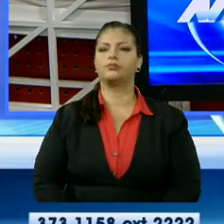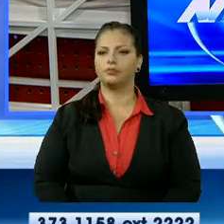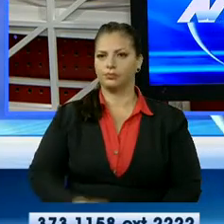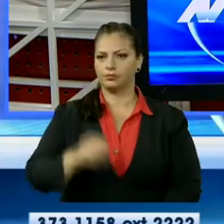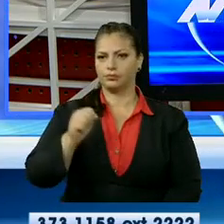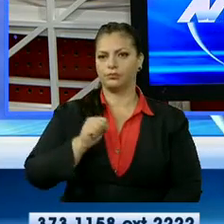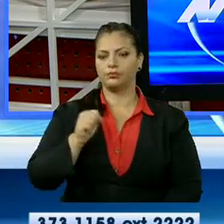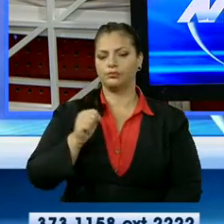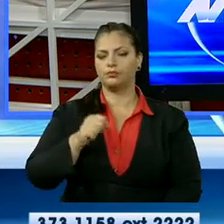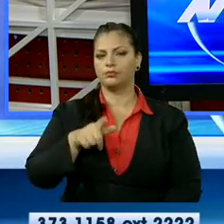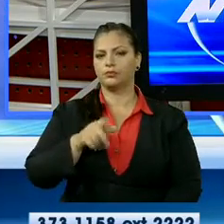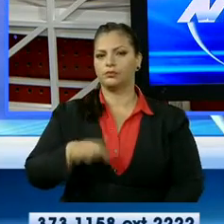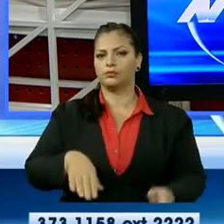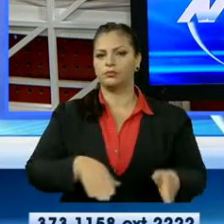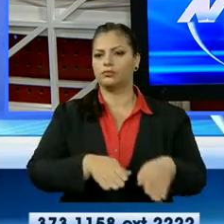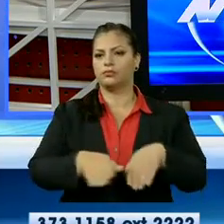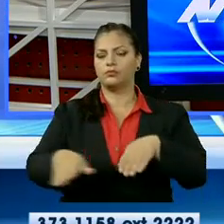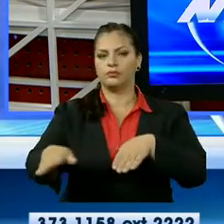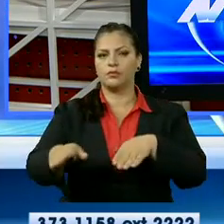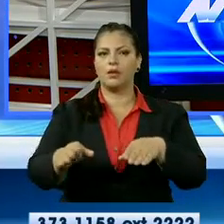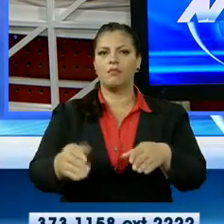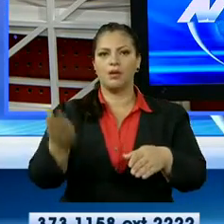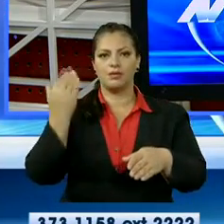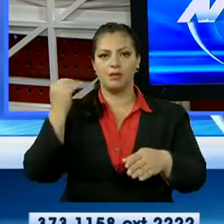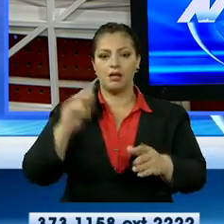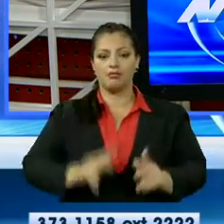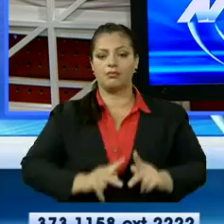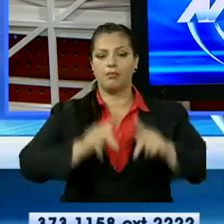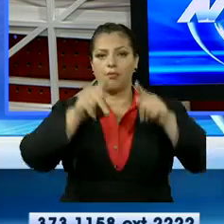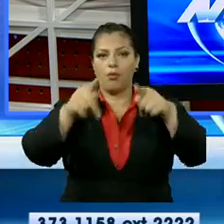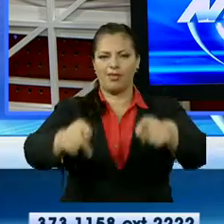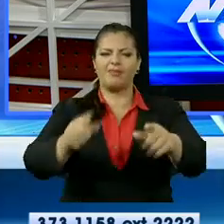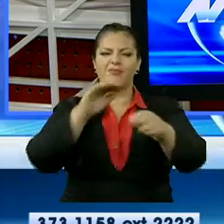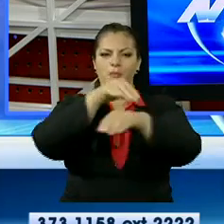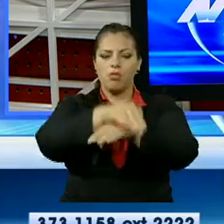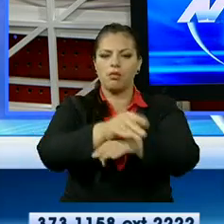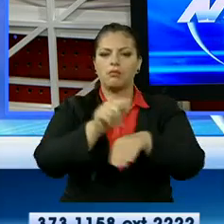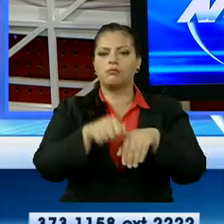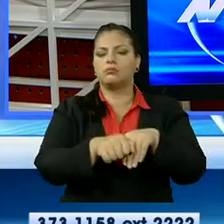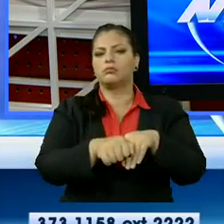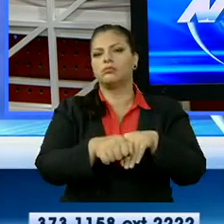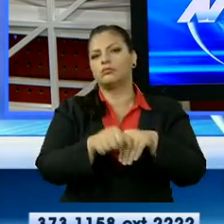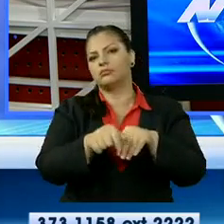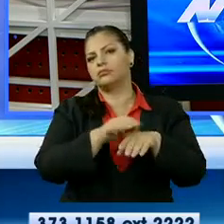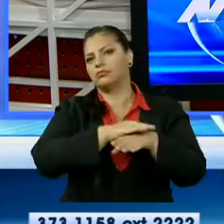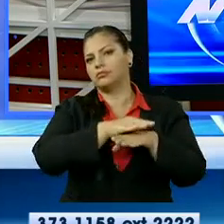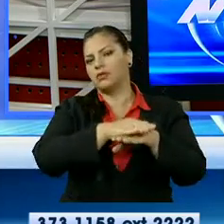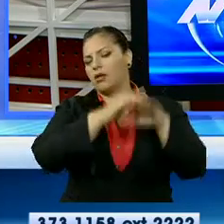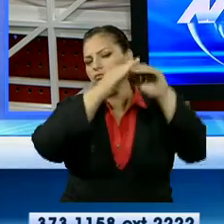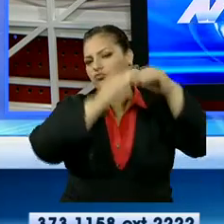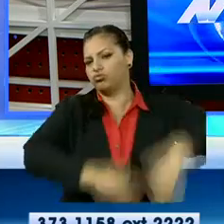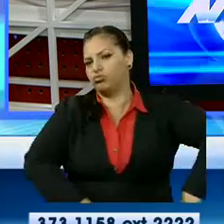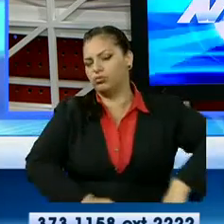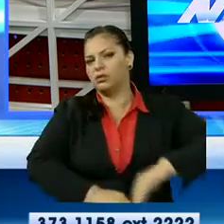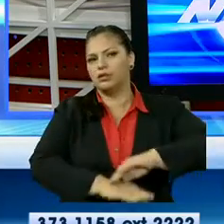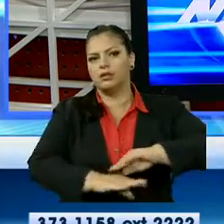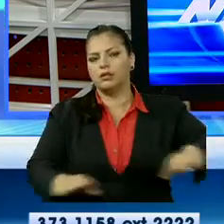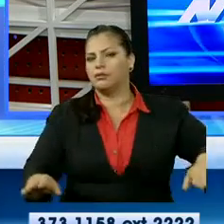esa avenida principal. ¿Cómo va a quedar conectada esa vía? Me parece que el señor dijo que van a poner un semáforo ahí, me